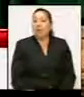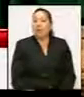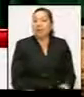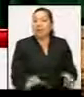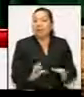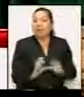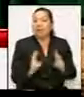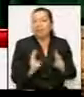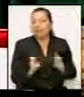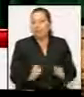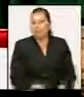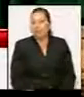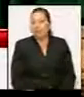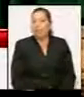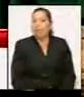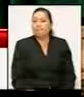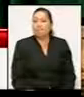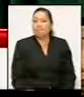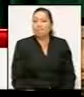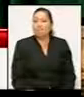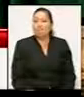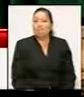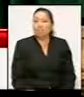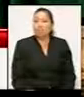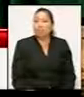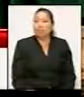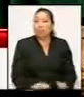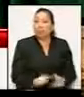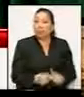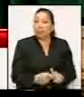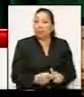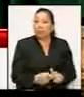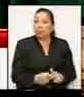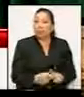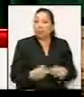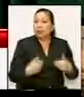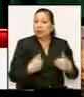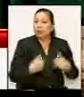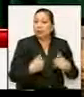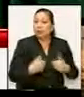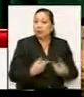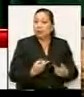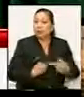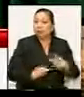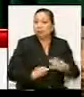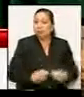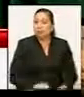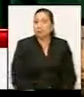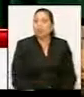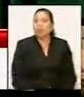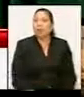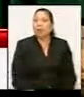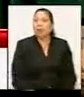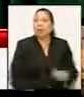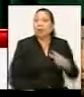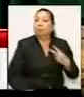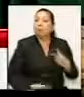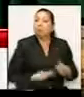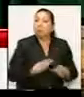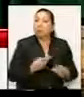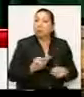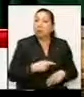al tema ganadero. Desde la Dirección General de Ganadería venimos visitando